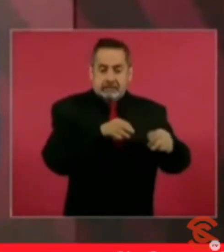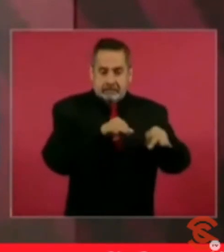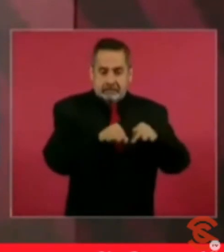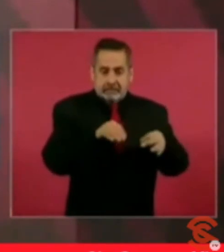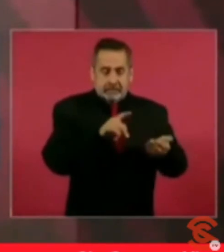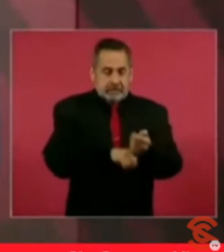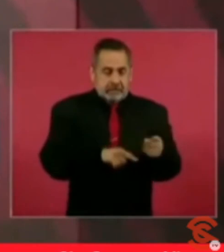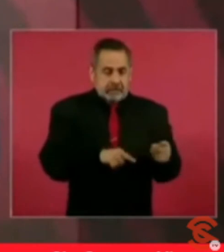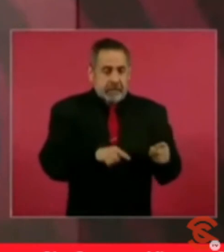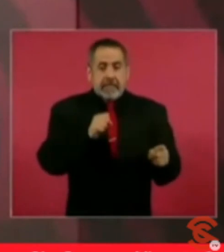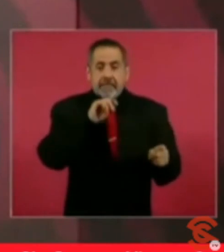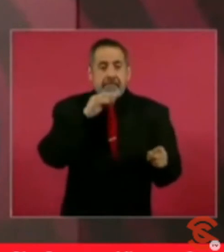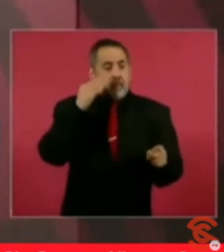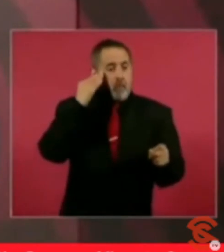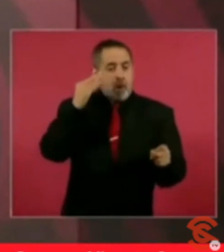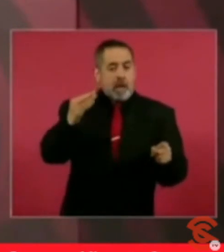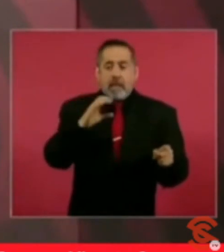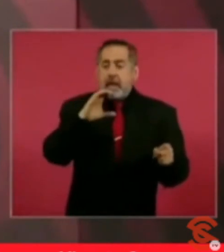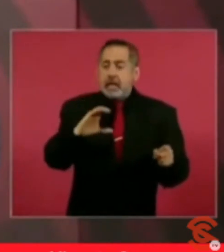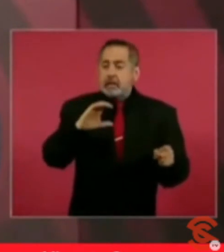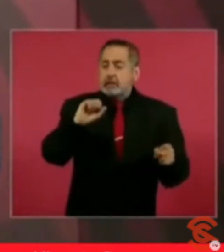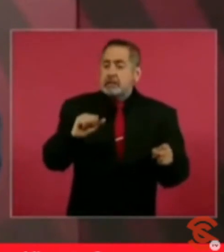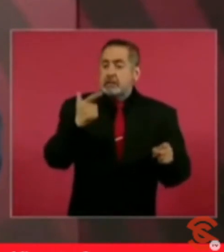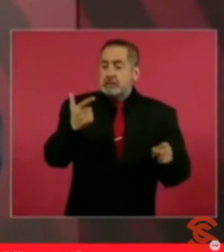entrando Carlos Salinas.